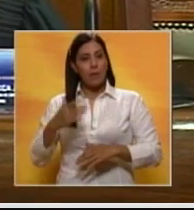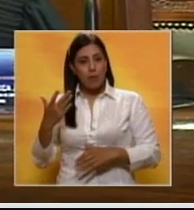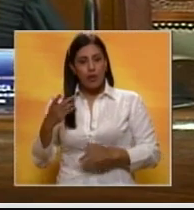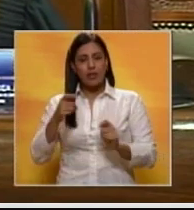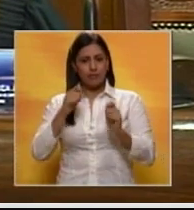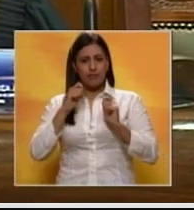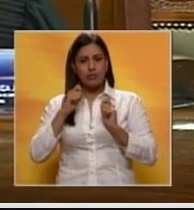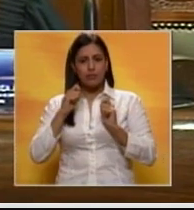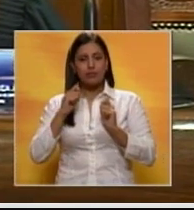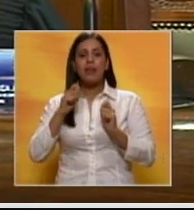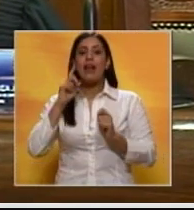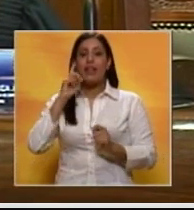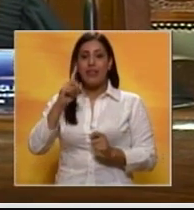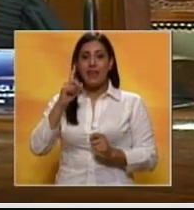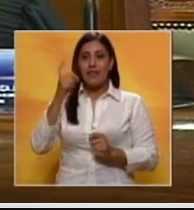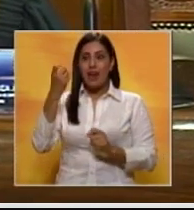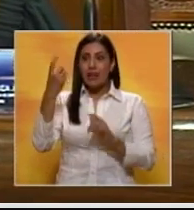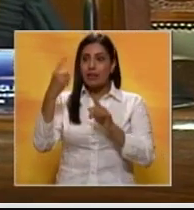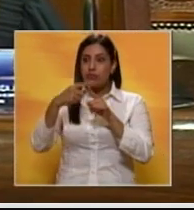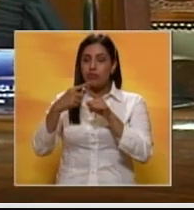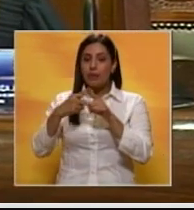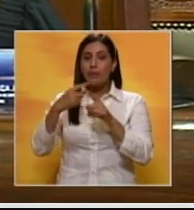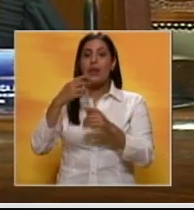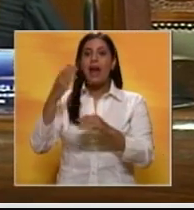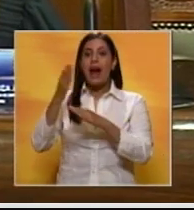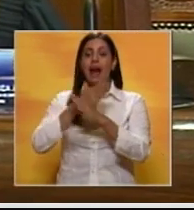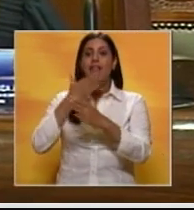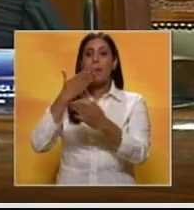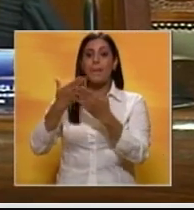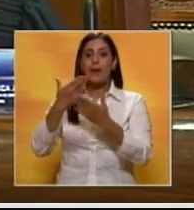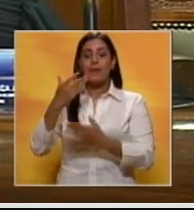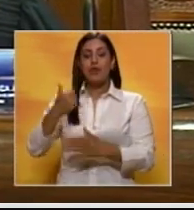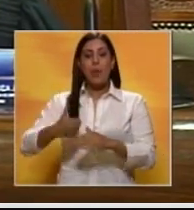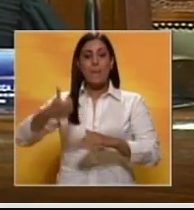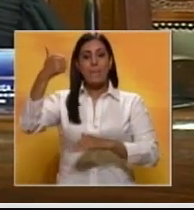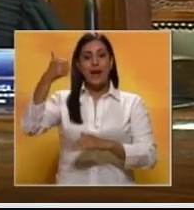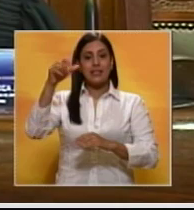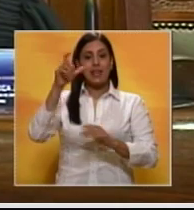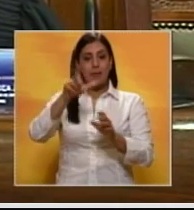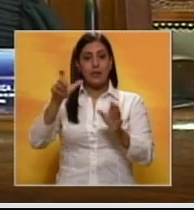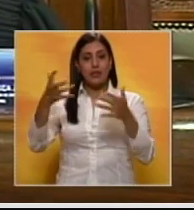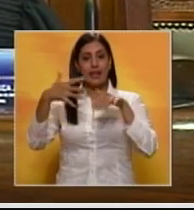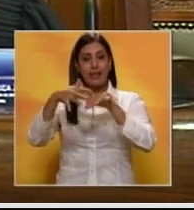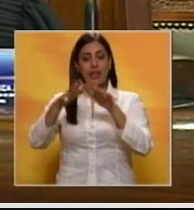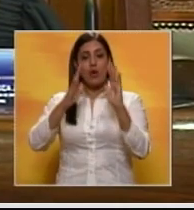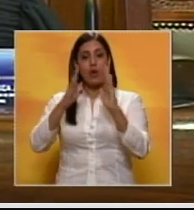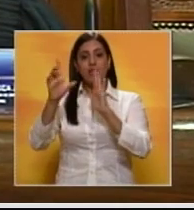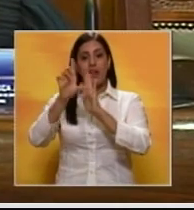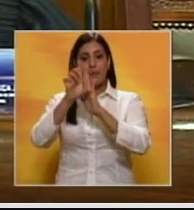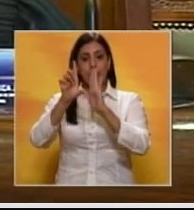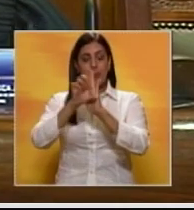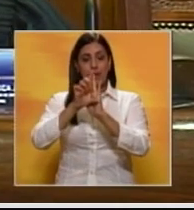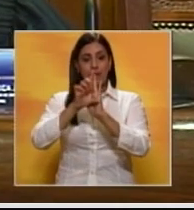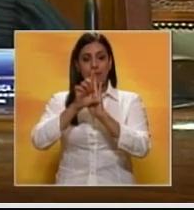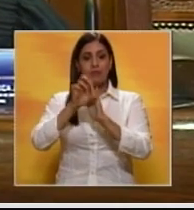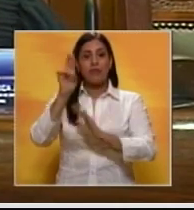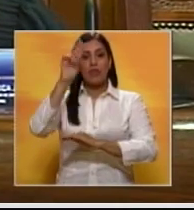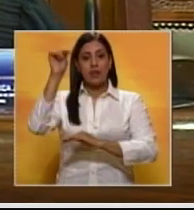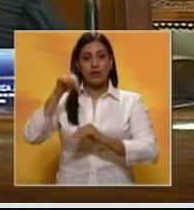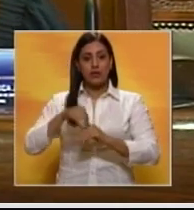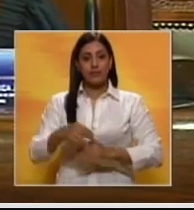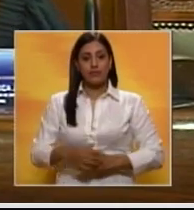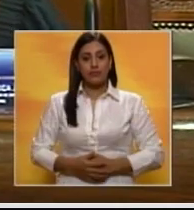tal designación debe contar con la previa autorización de la mayoría de los integrantes del órgano legislativo